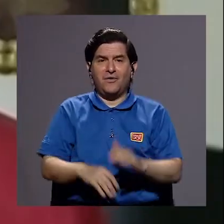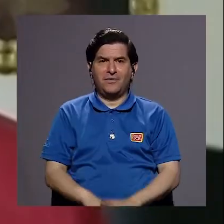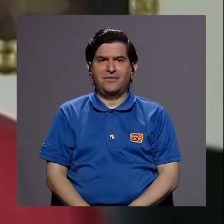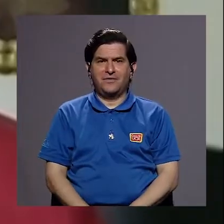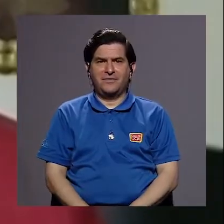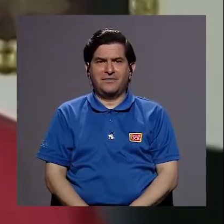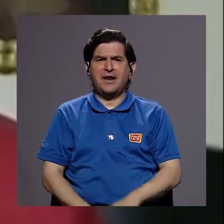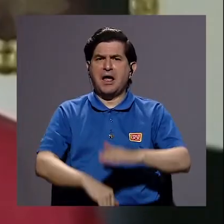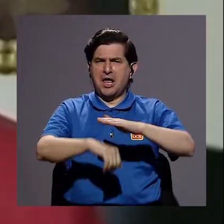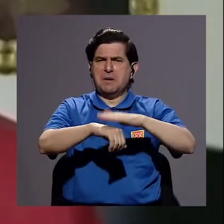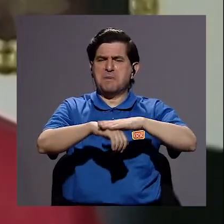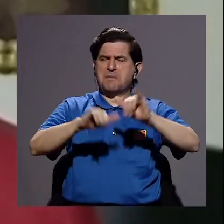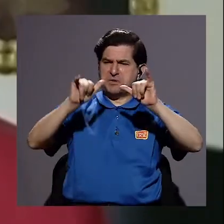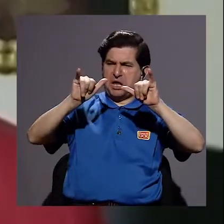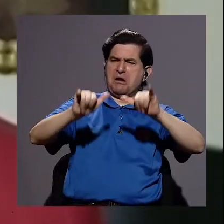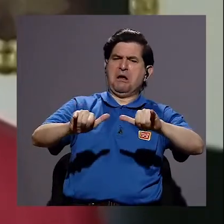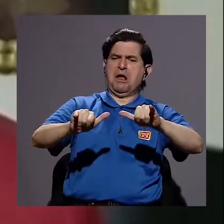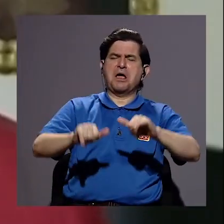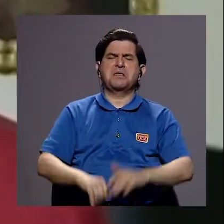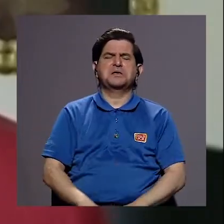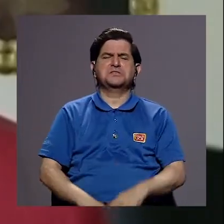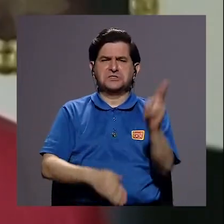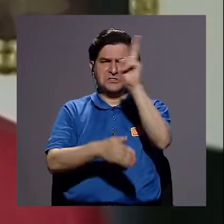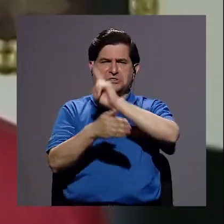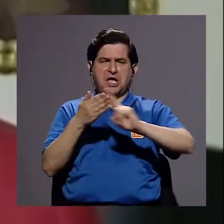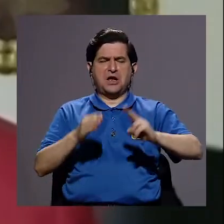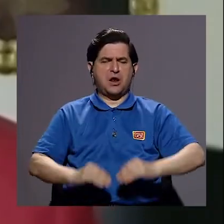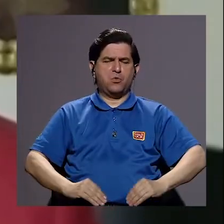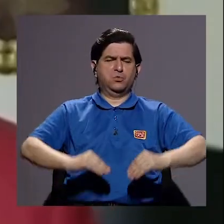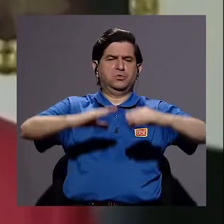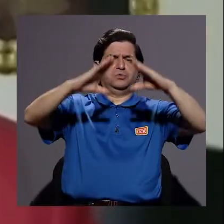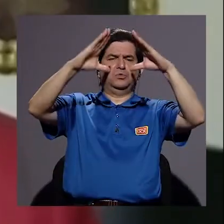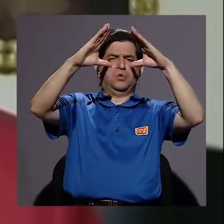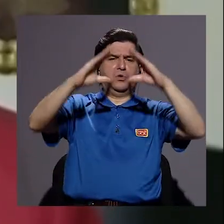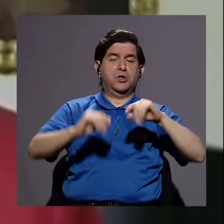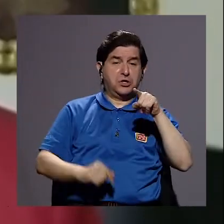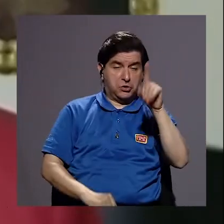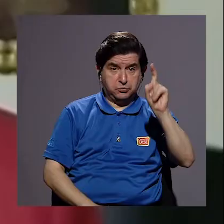Y me dejaban quedarme en la universidad todo el día si era necesario.